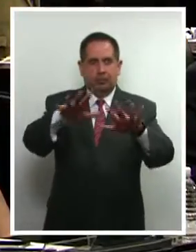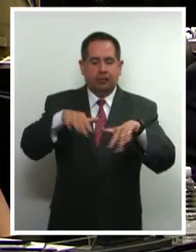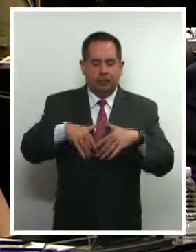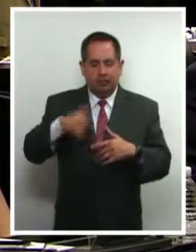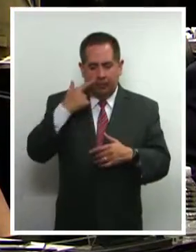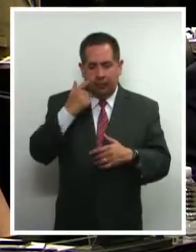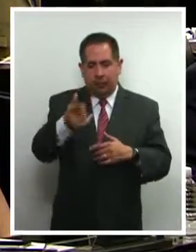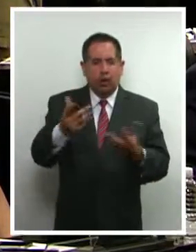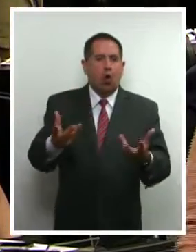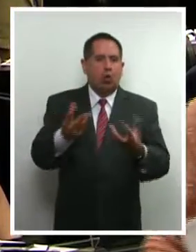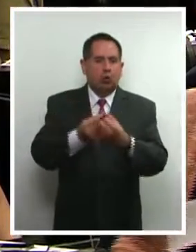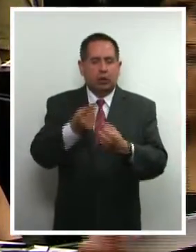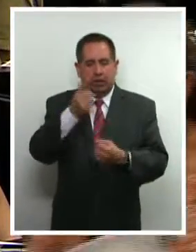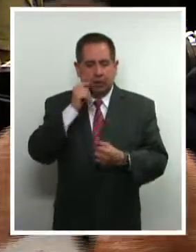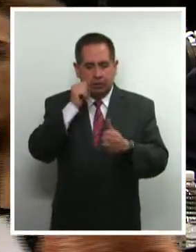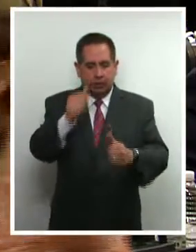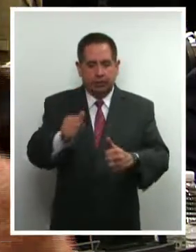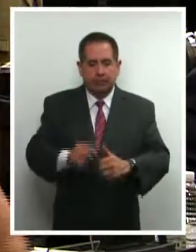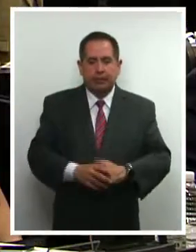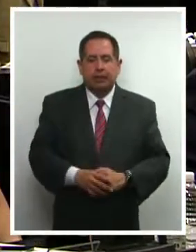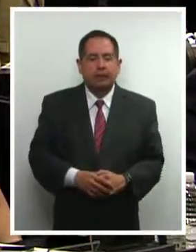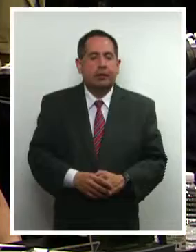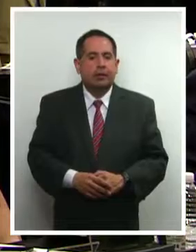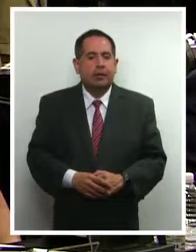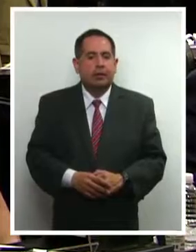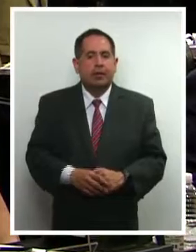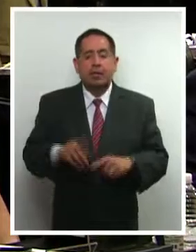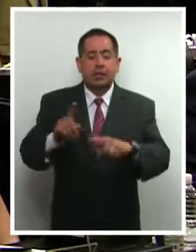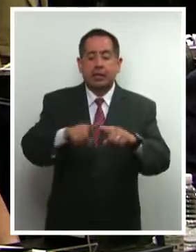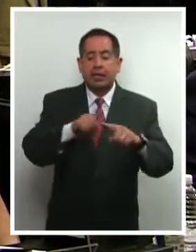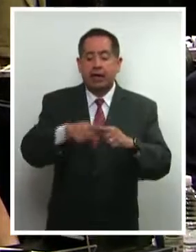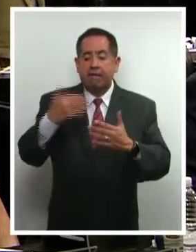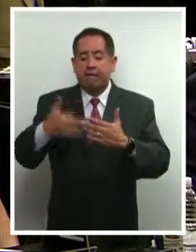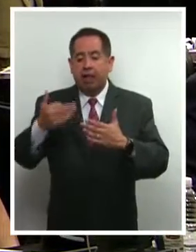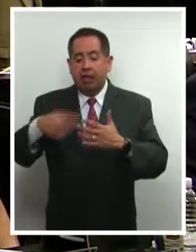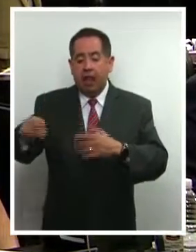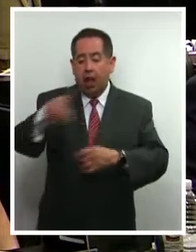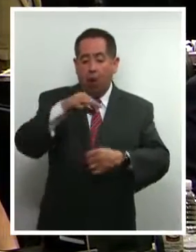a que juntos lo escuchemos. De emitir su voto.